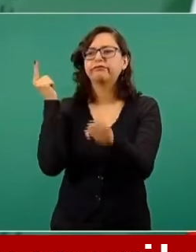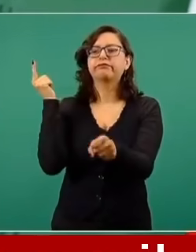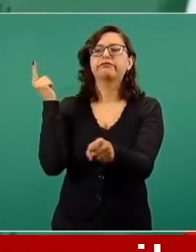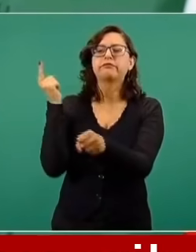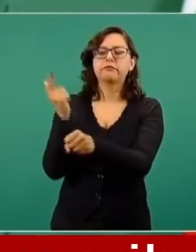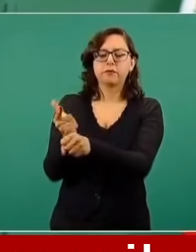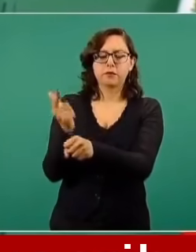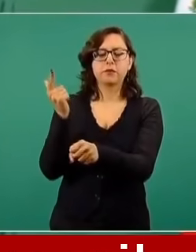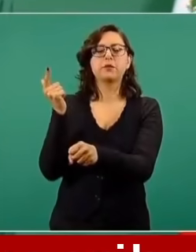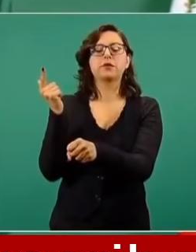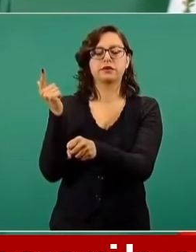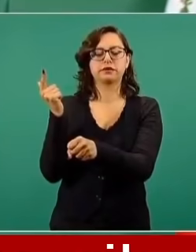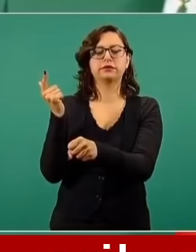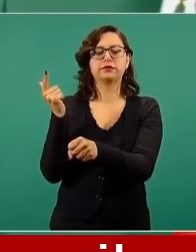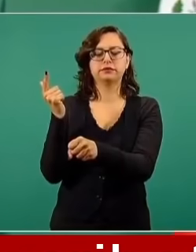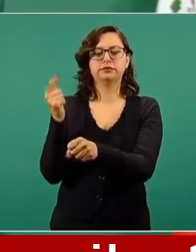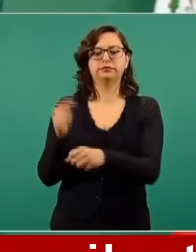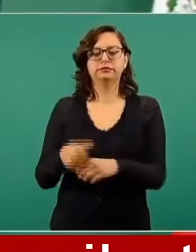y